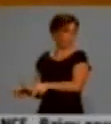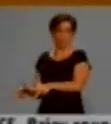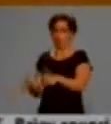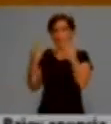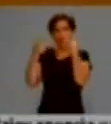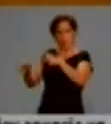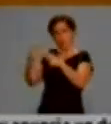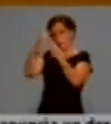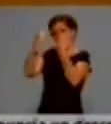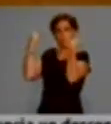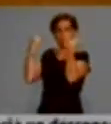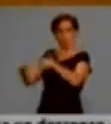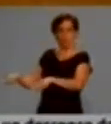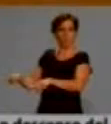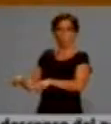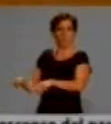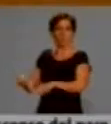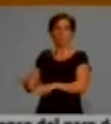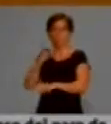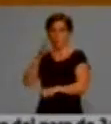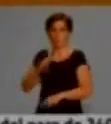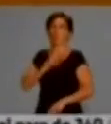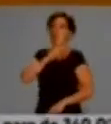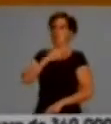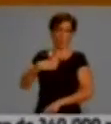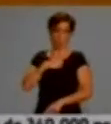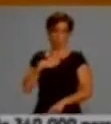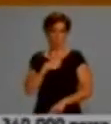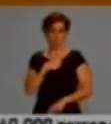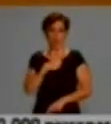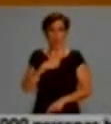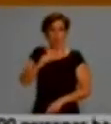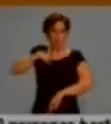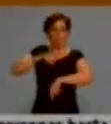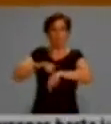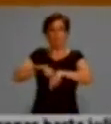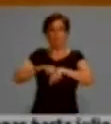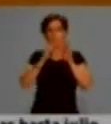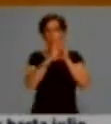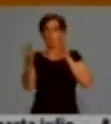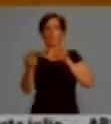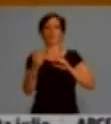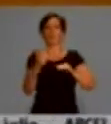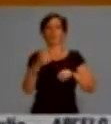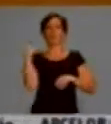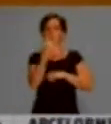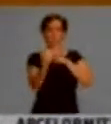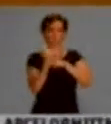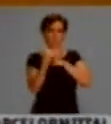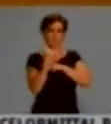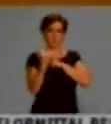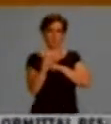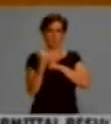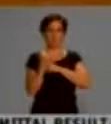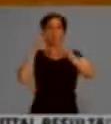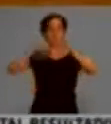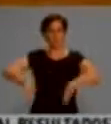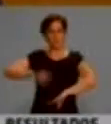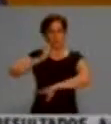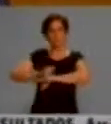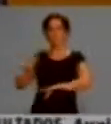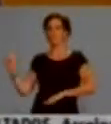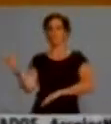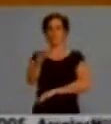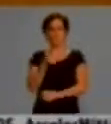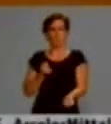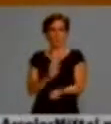caer porque no podían. Y, entre tanto, seguían mintiendo. Entonces el juez ordenó la prisión para el señor